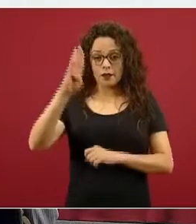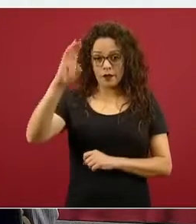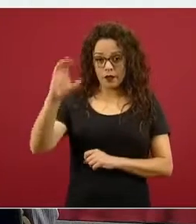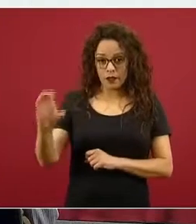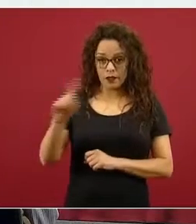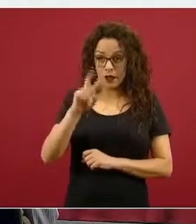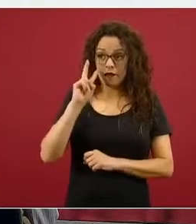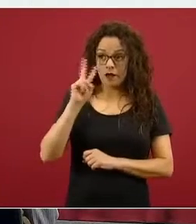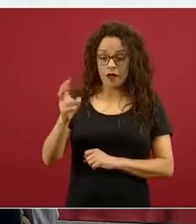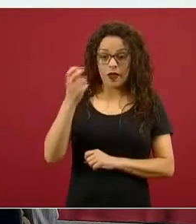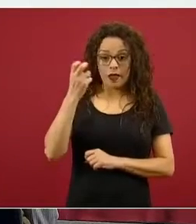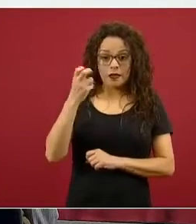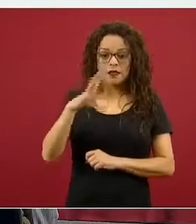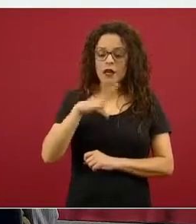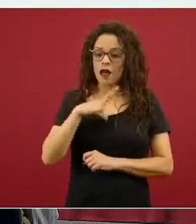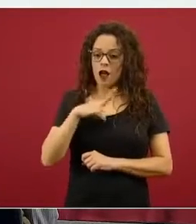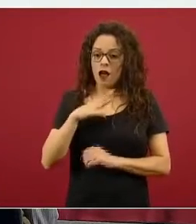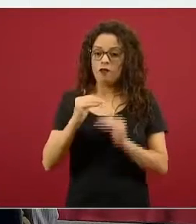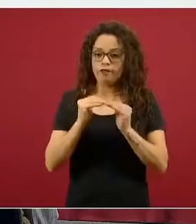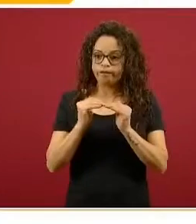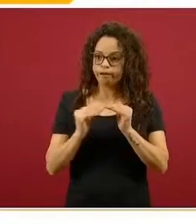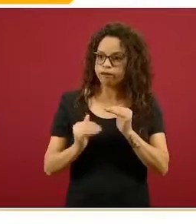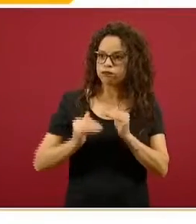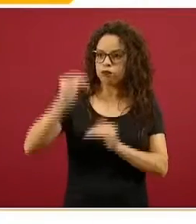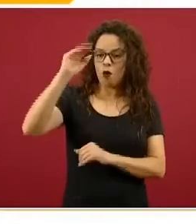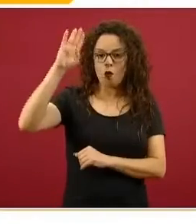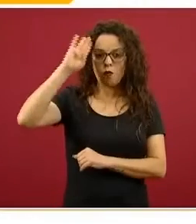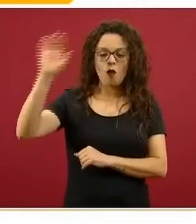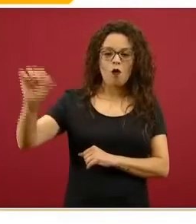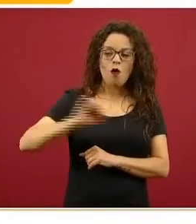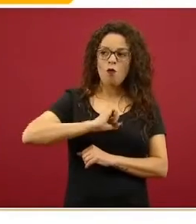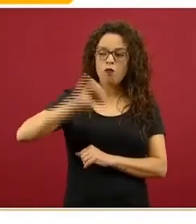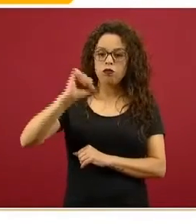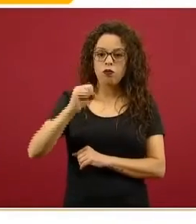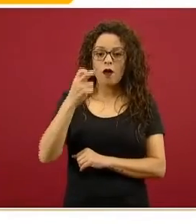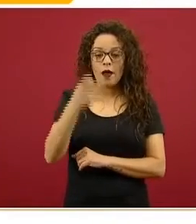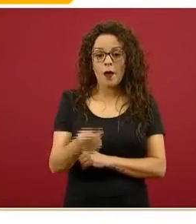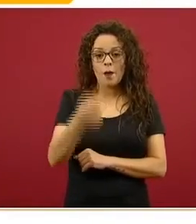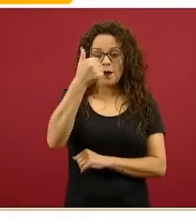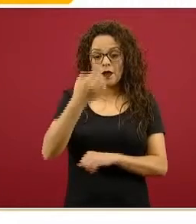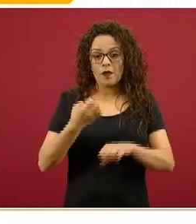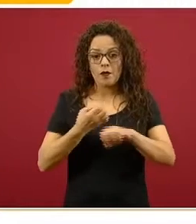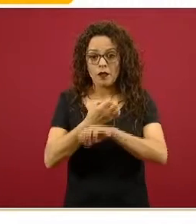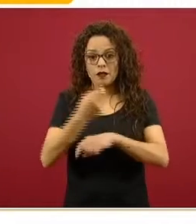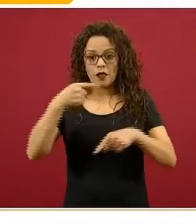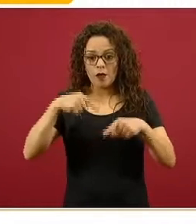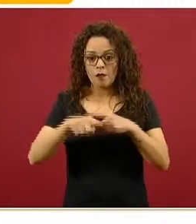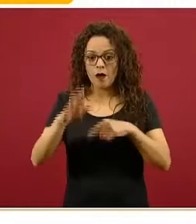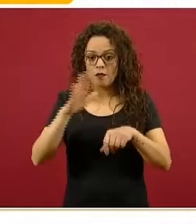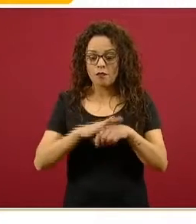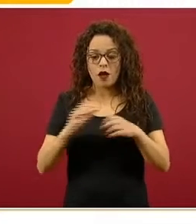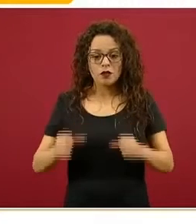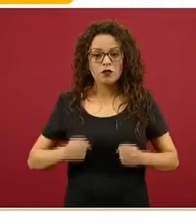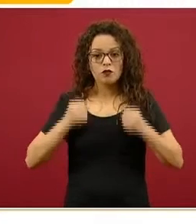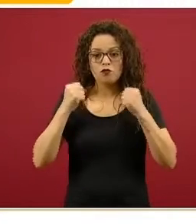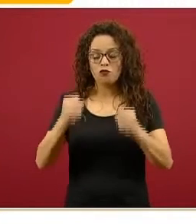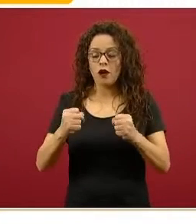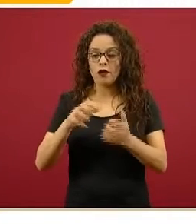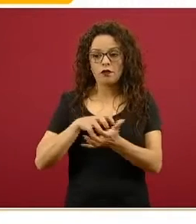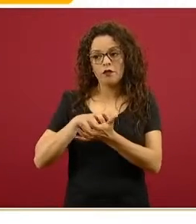este es un estado que tuvo un ascenso muy importante, fue de los primeros estados de las entidades federativas donde se presentó la gran